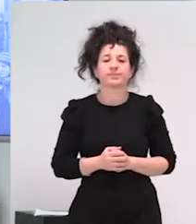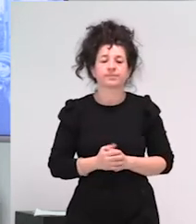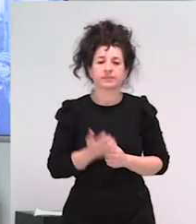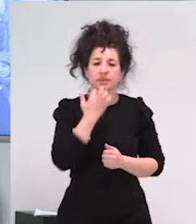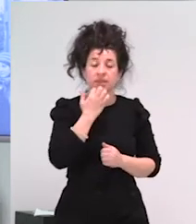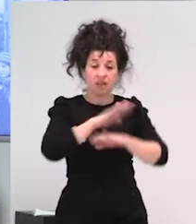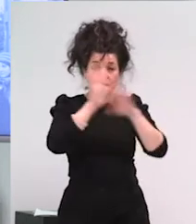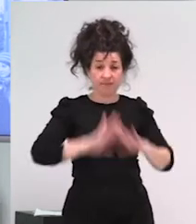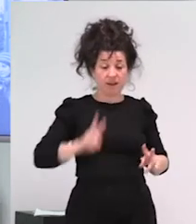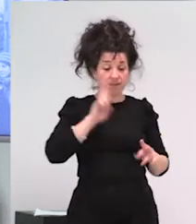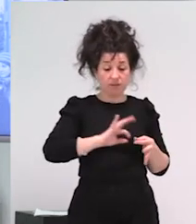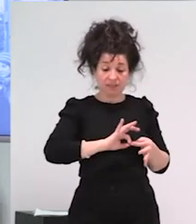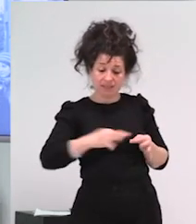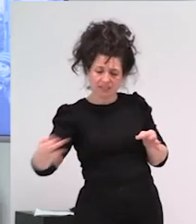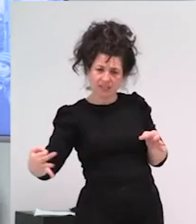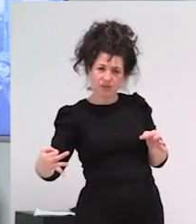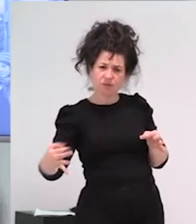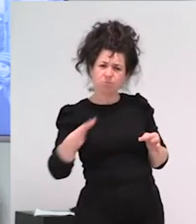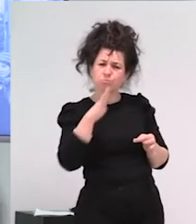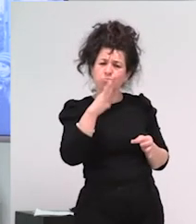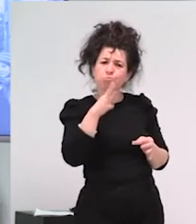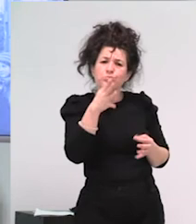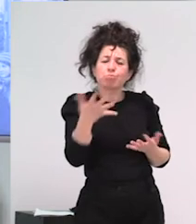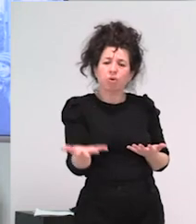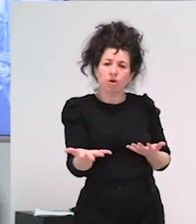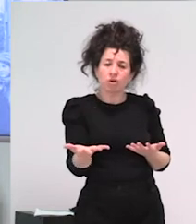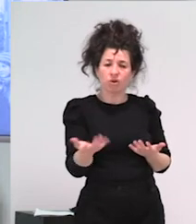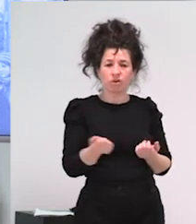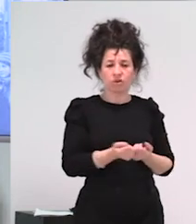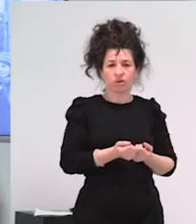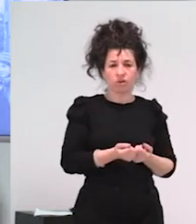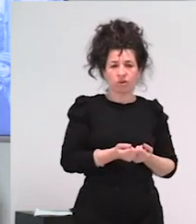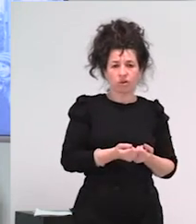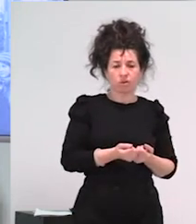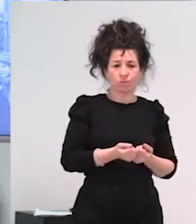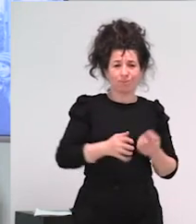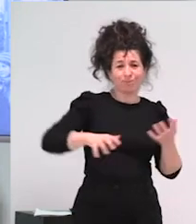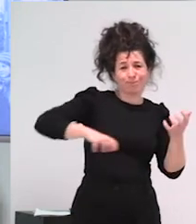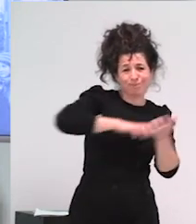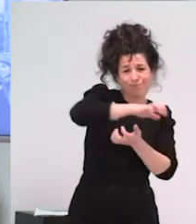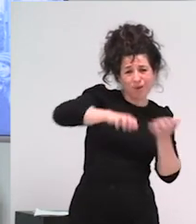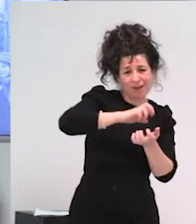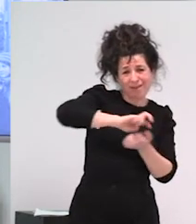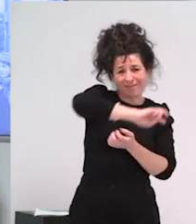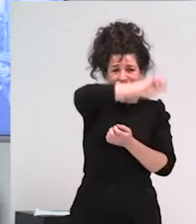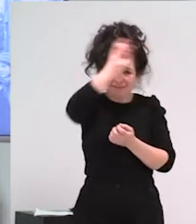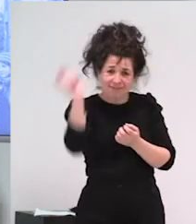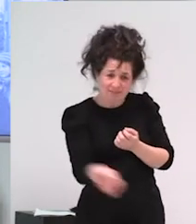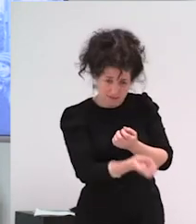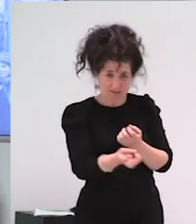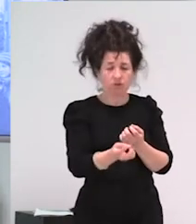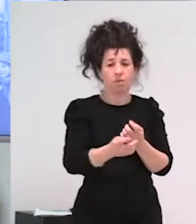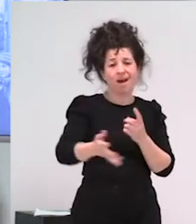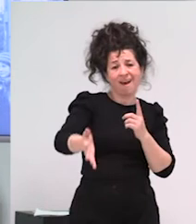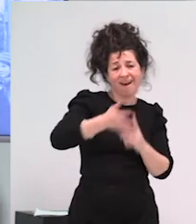esta intersección es porque se da a una respuesta a las múltiples violencias que vivimos, a las múltiples agresiones